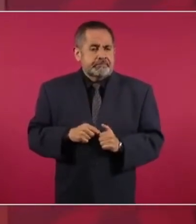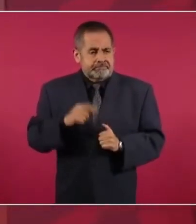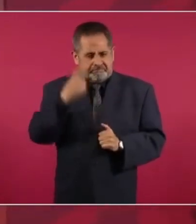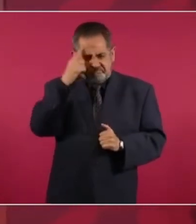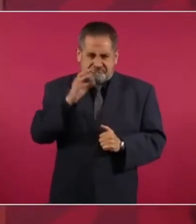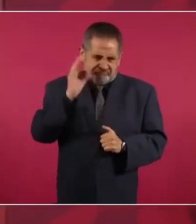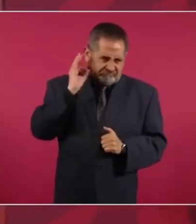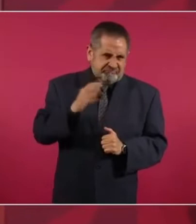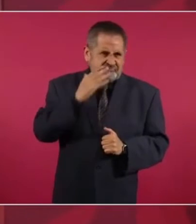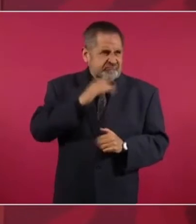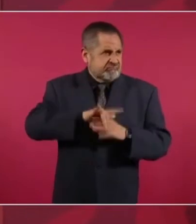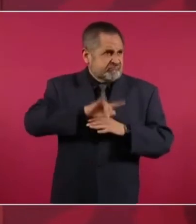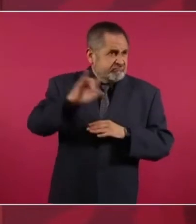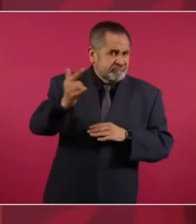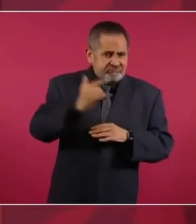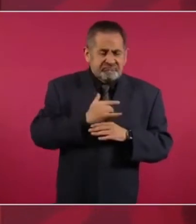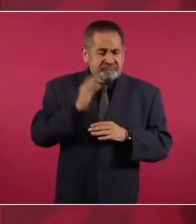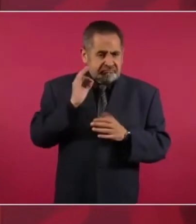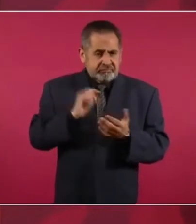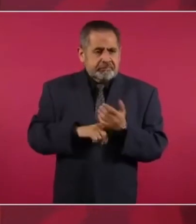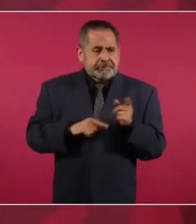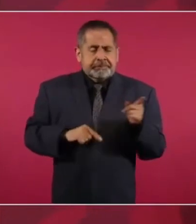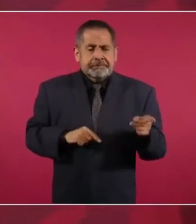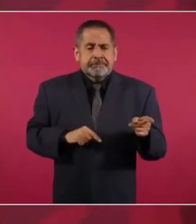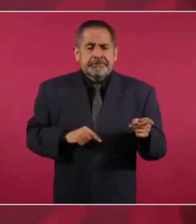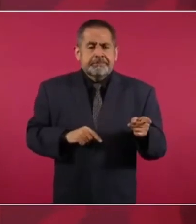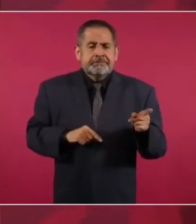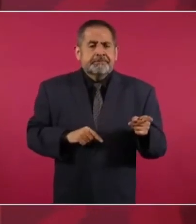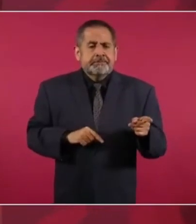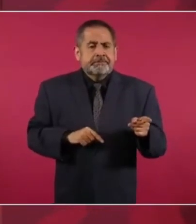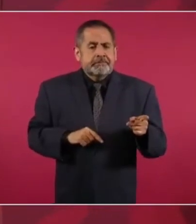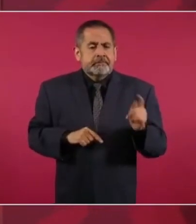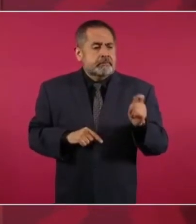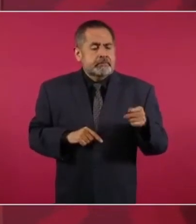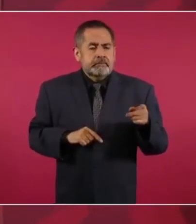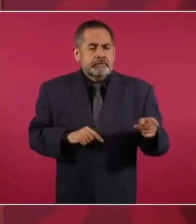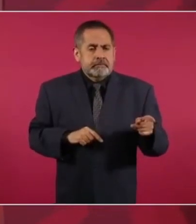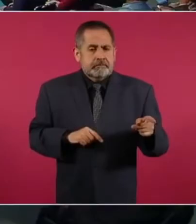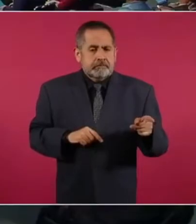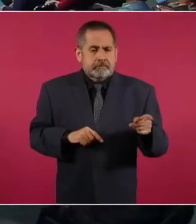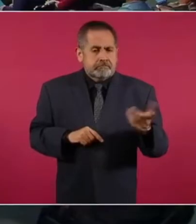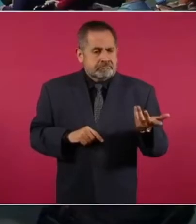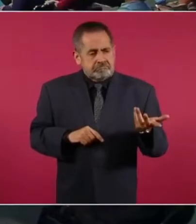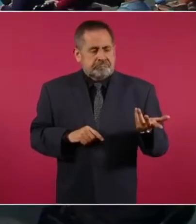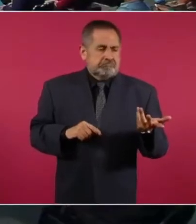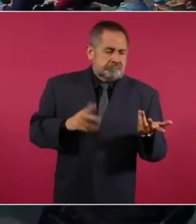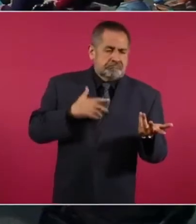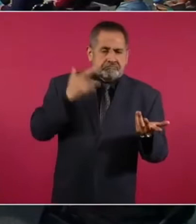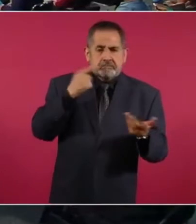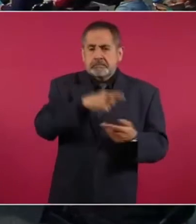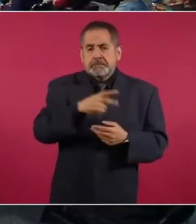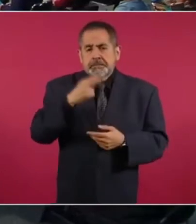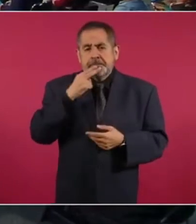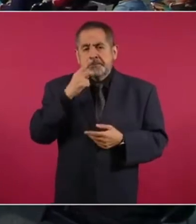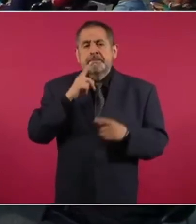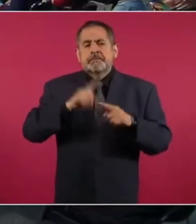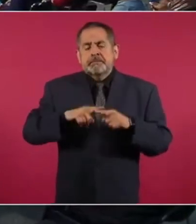eficaz o para que sea racional su